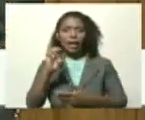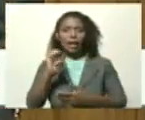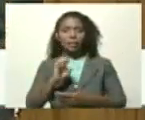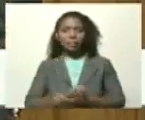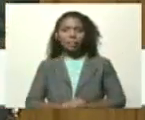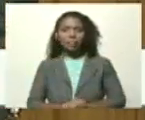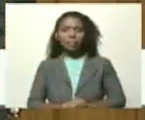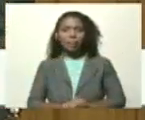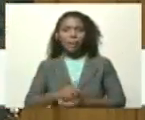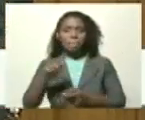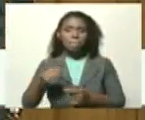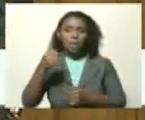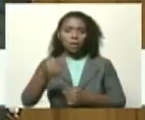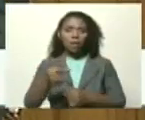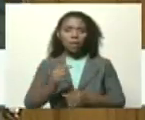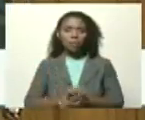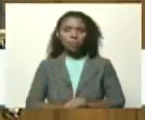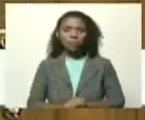Mañana,